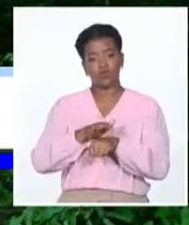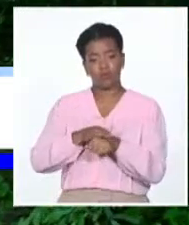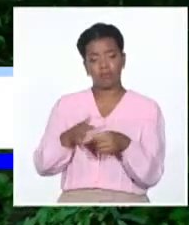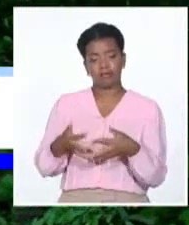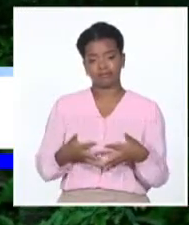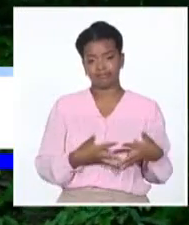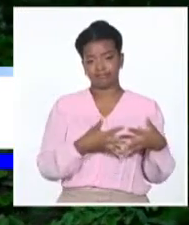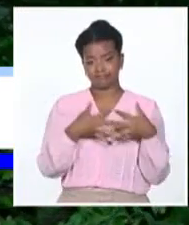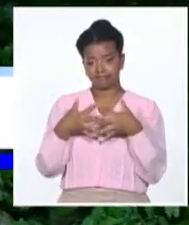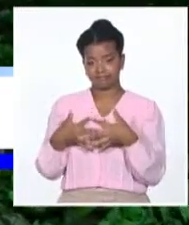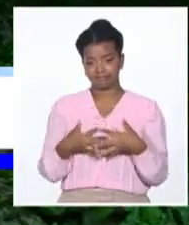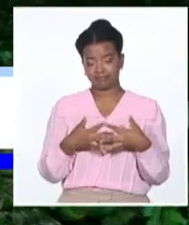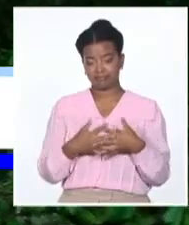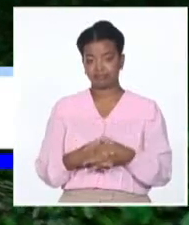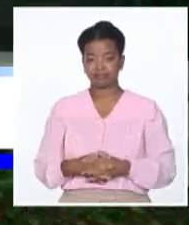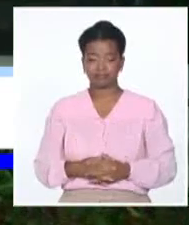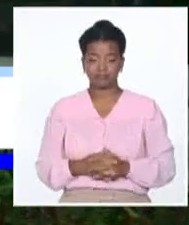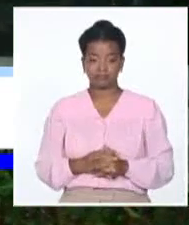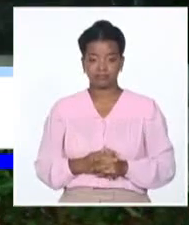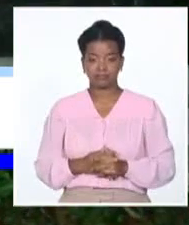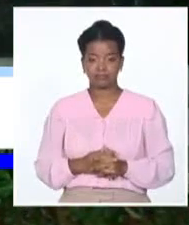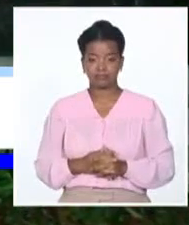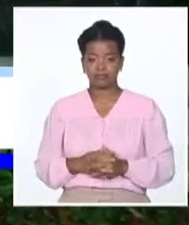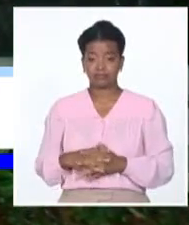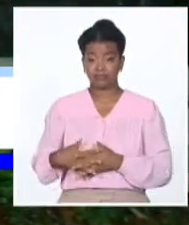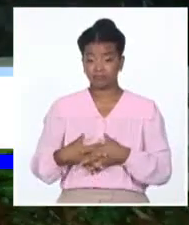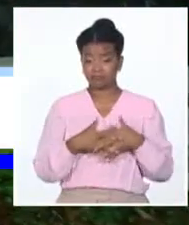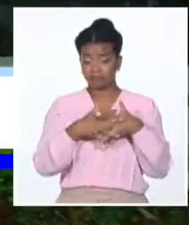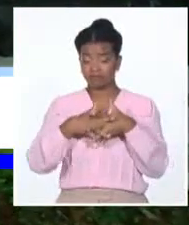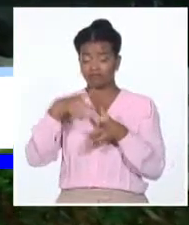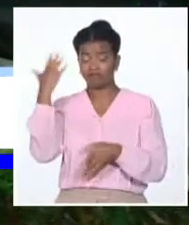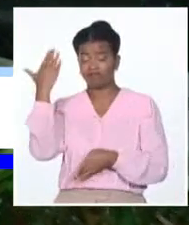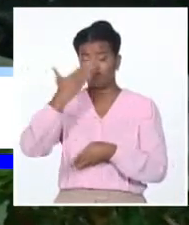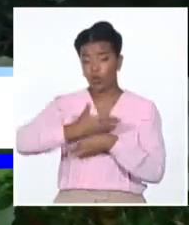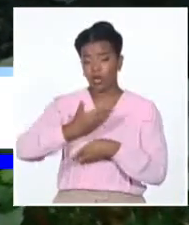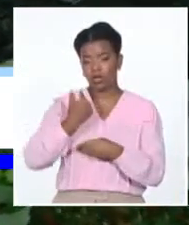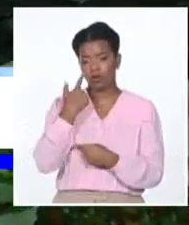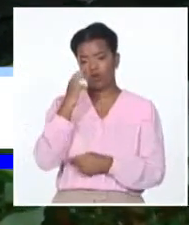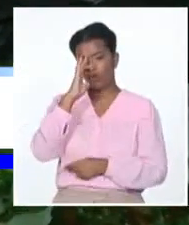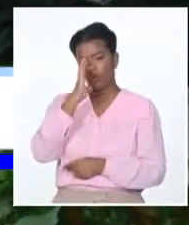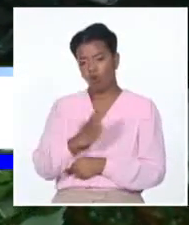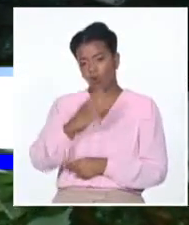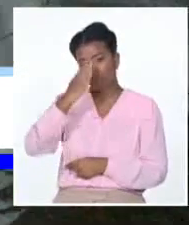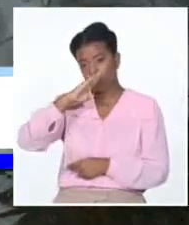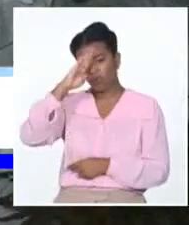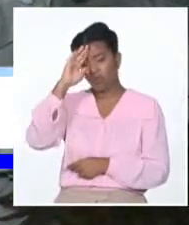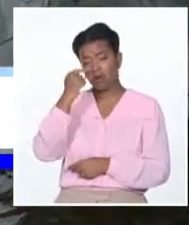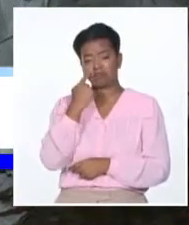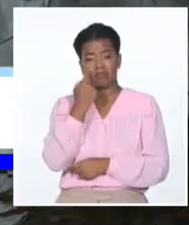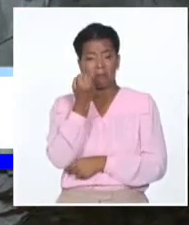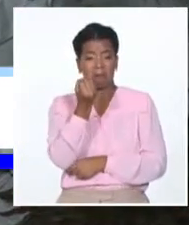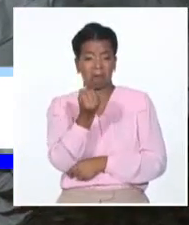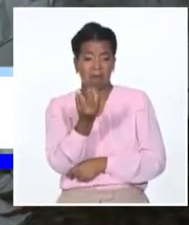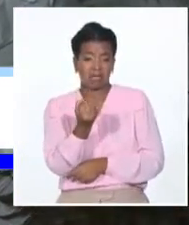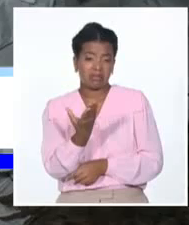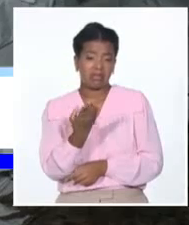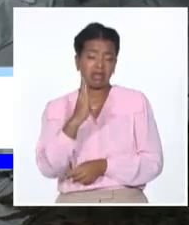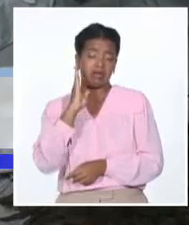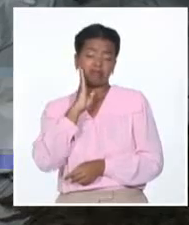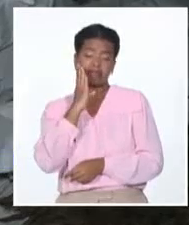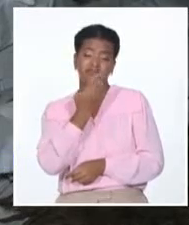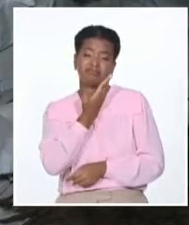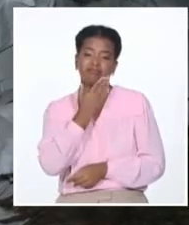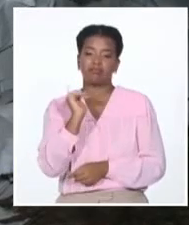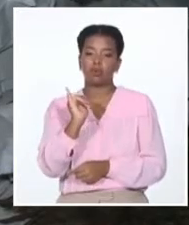Washington confía en la crueldad del bloqueo, en sus campañas de odio, en su arsenal de mentiras, en el empleo de las redes sociales